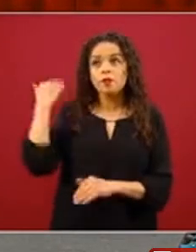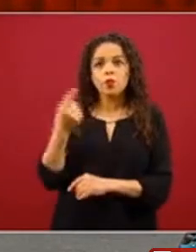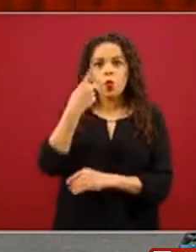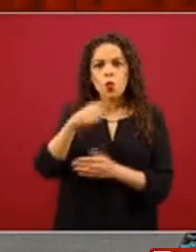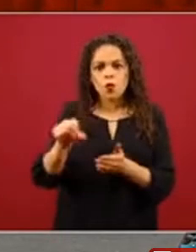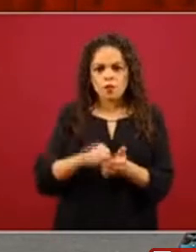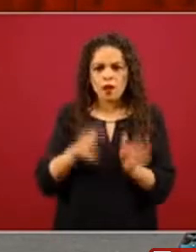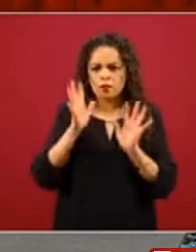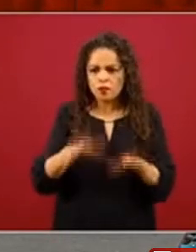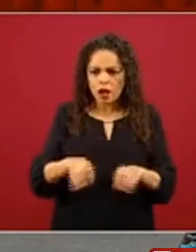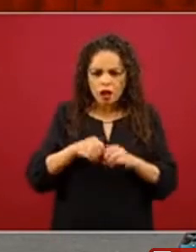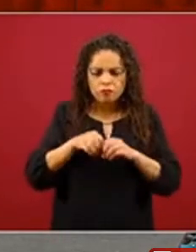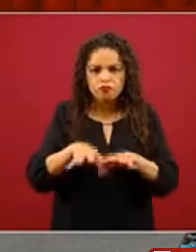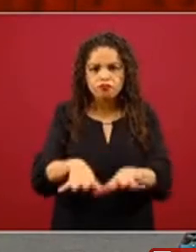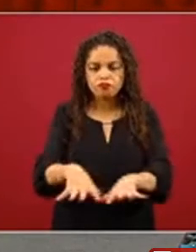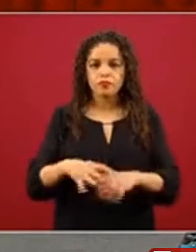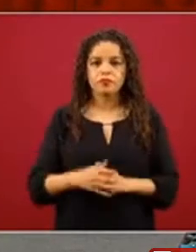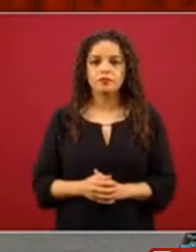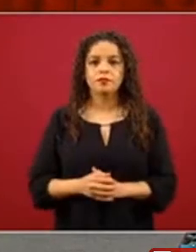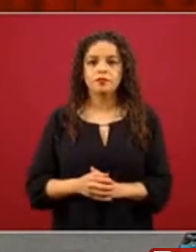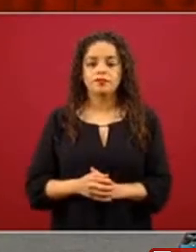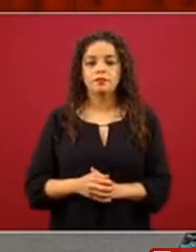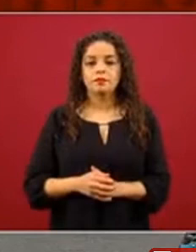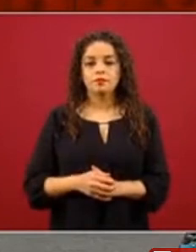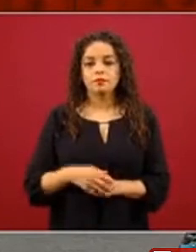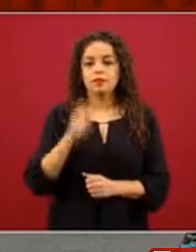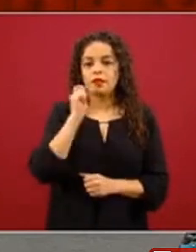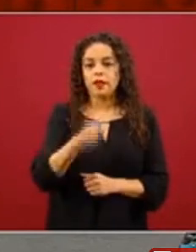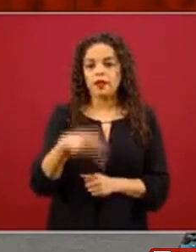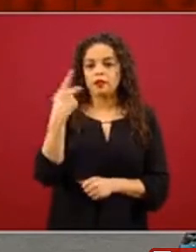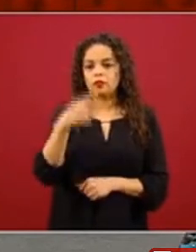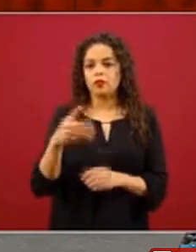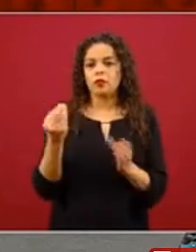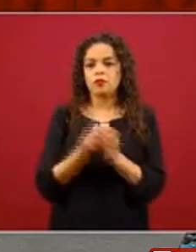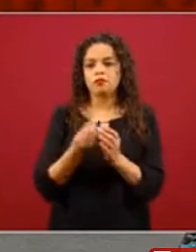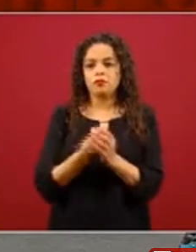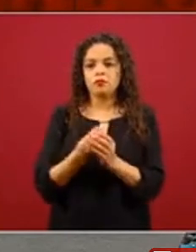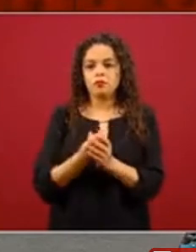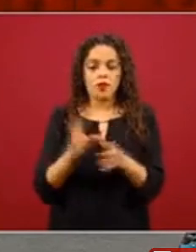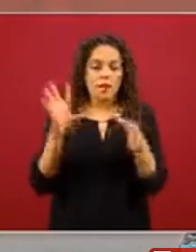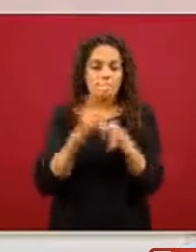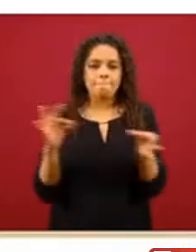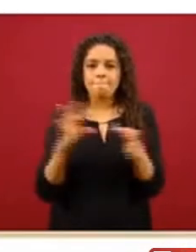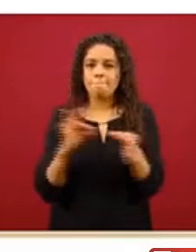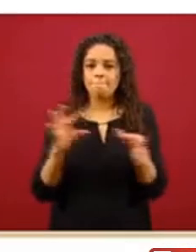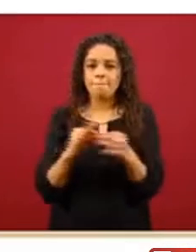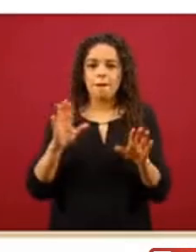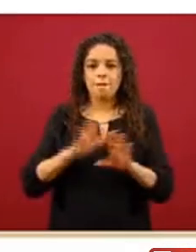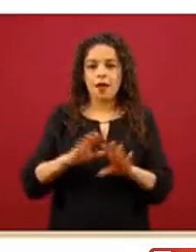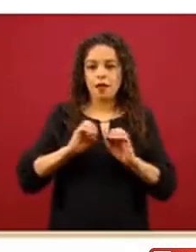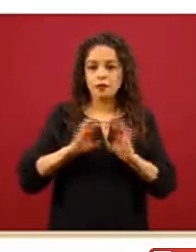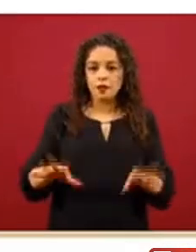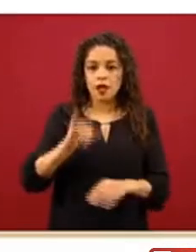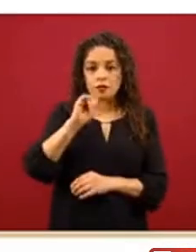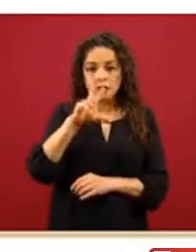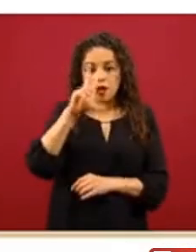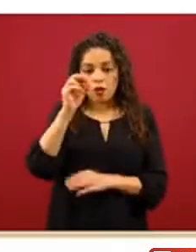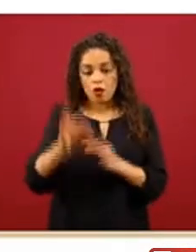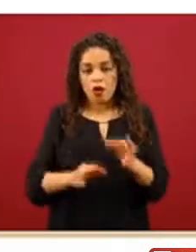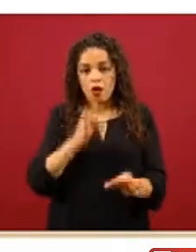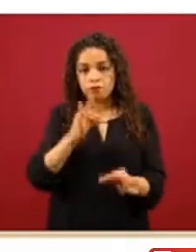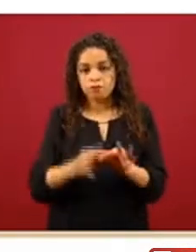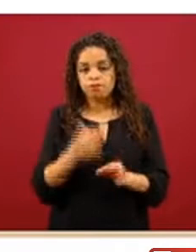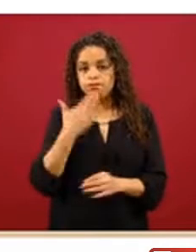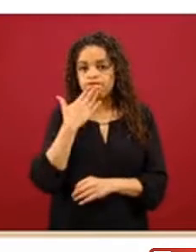Existe toda una serie inclusive de infografías donde se especifica si se cumple o no se cumple la